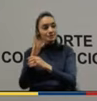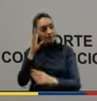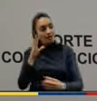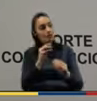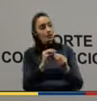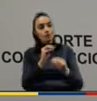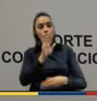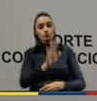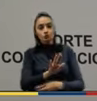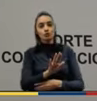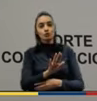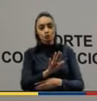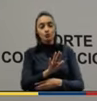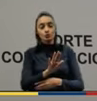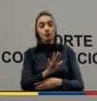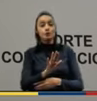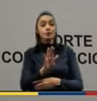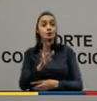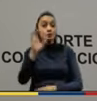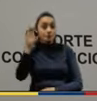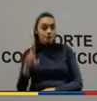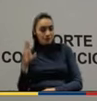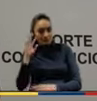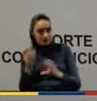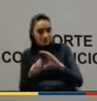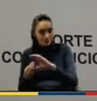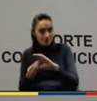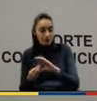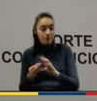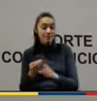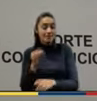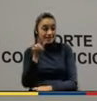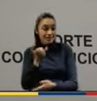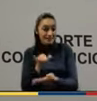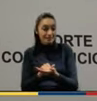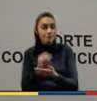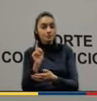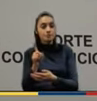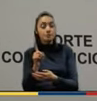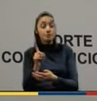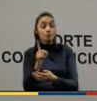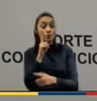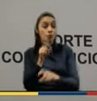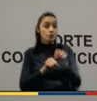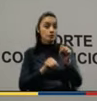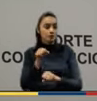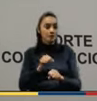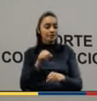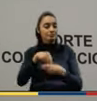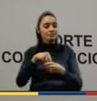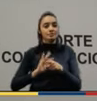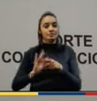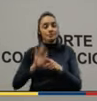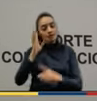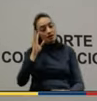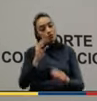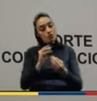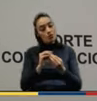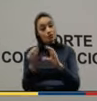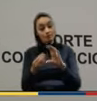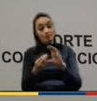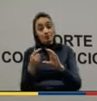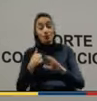Escazú. Esto implica que en el marco de lo que puede pasar ya en la implementación del Acuerdo de Escazú y es la